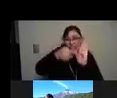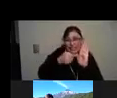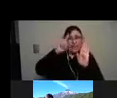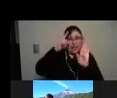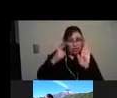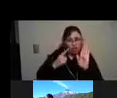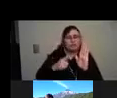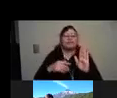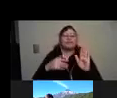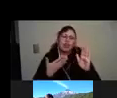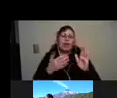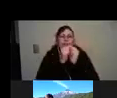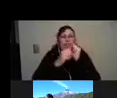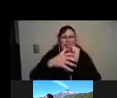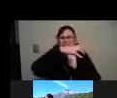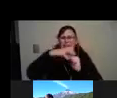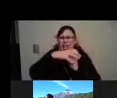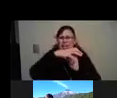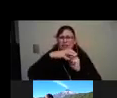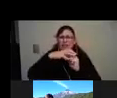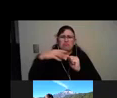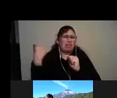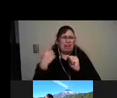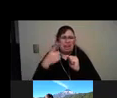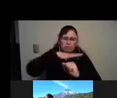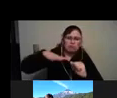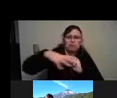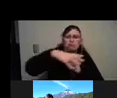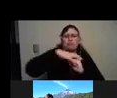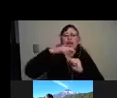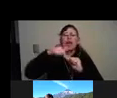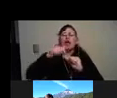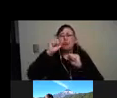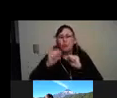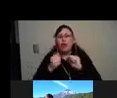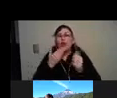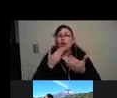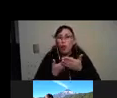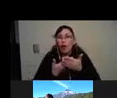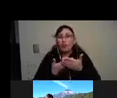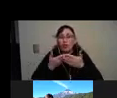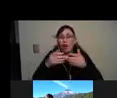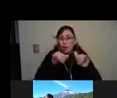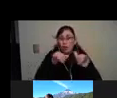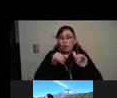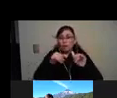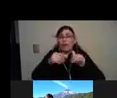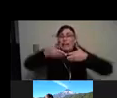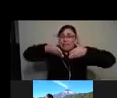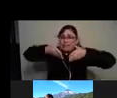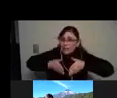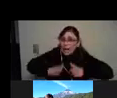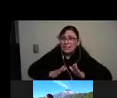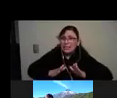el cerebro, ¿cierto? Hablo del cerebro en general, se puede producir durante el parto, ¿cierto? ¿Ya? O se puede